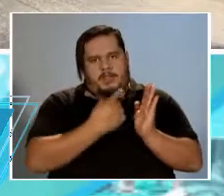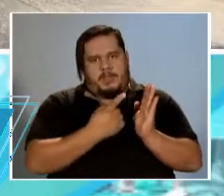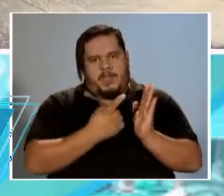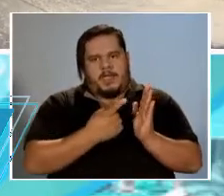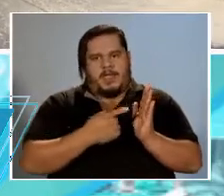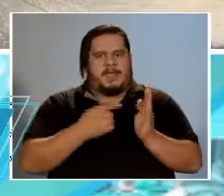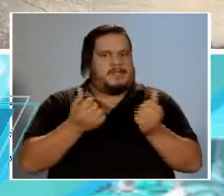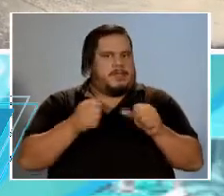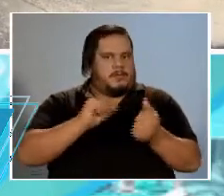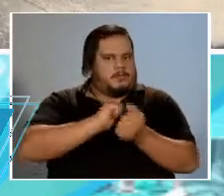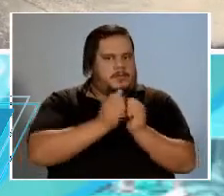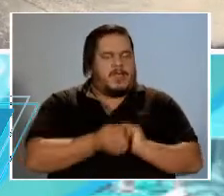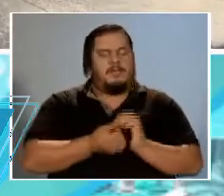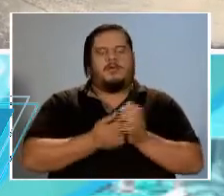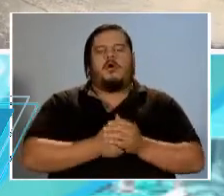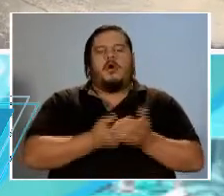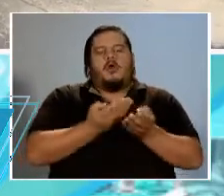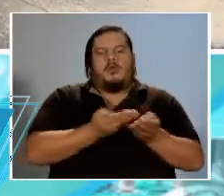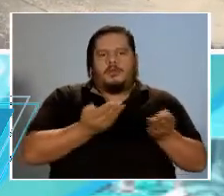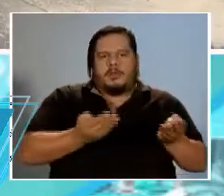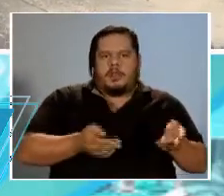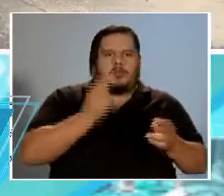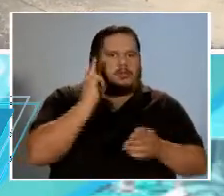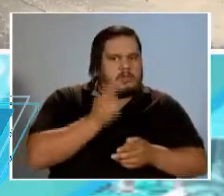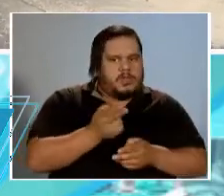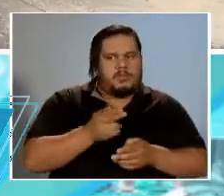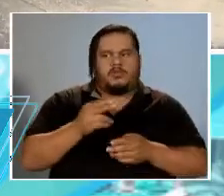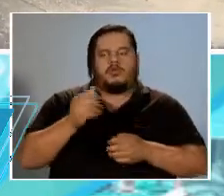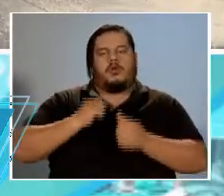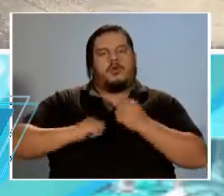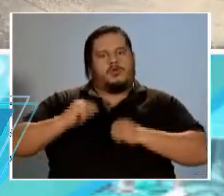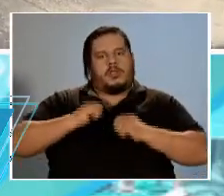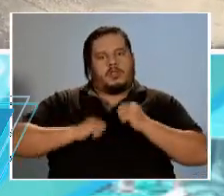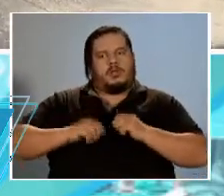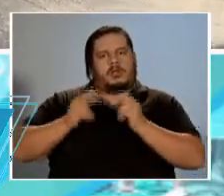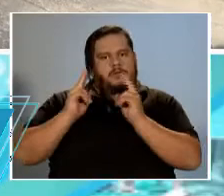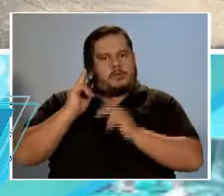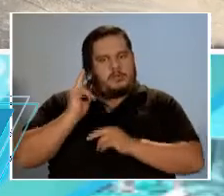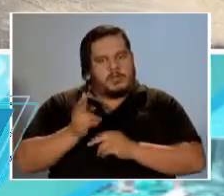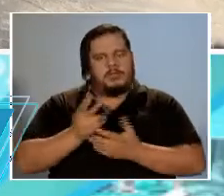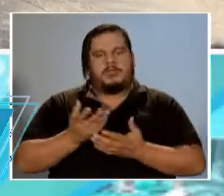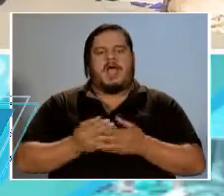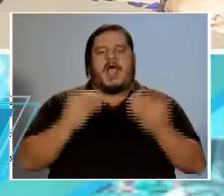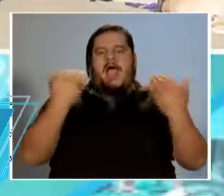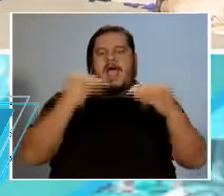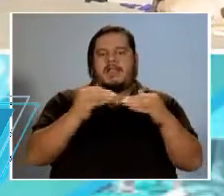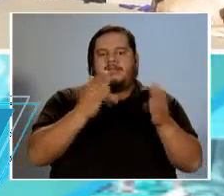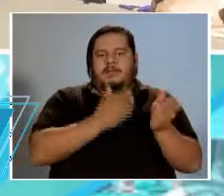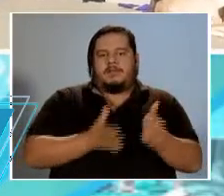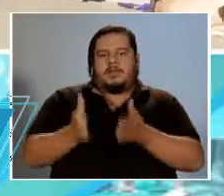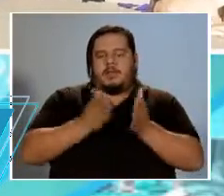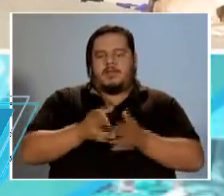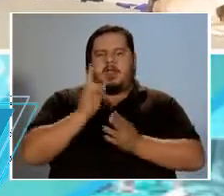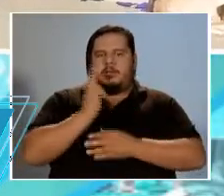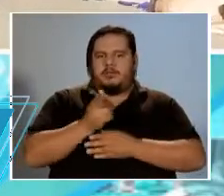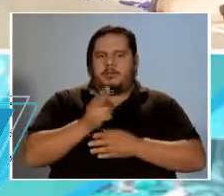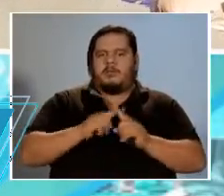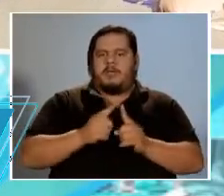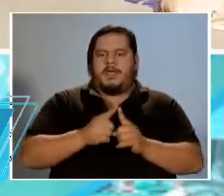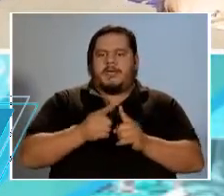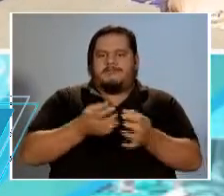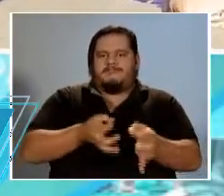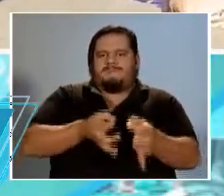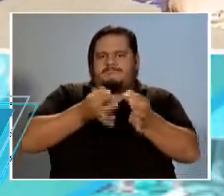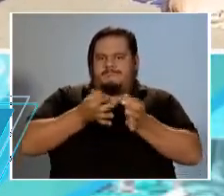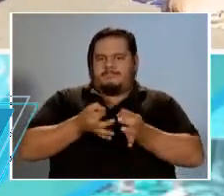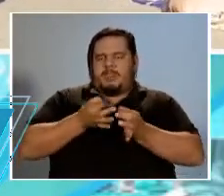materiales son los mismos, los actores electorales son los mismos, digamos que a nivel de organización es lo mismo, solo que adelantado. Con